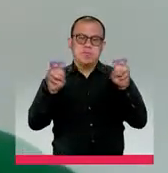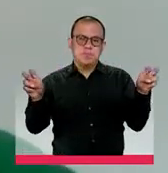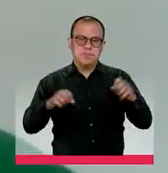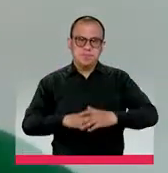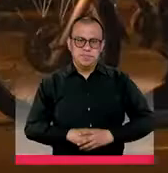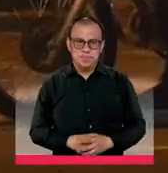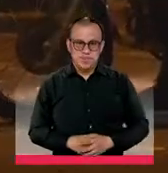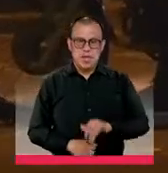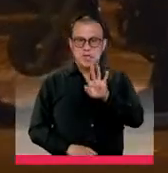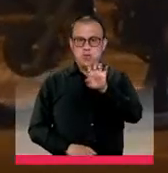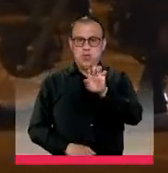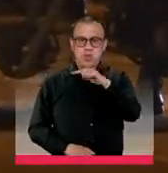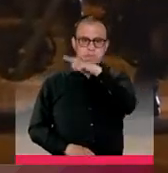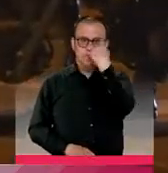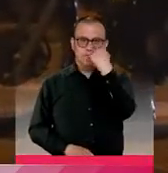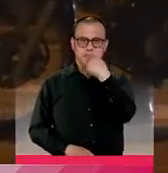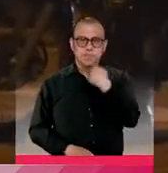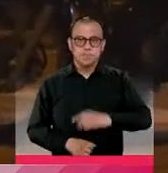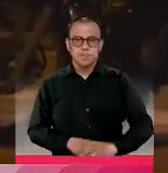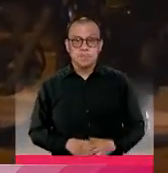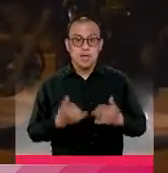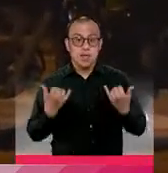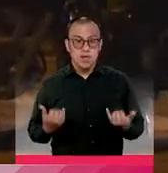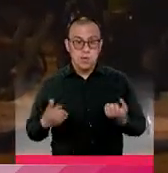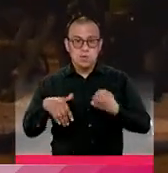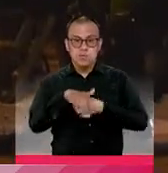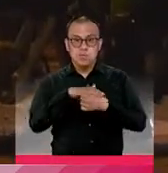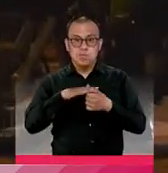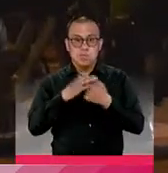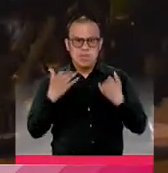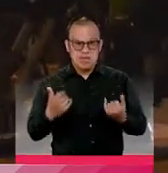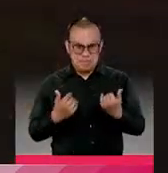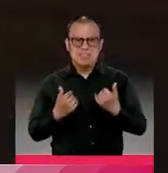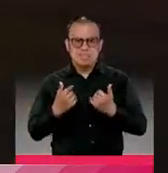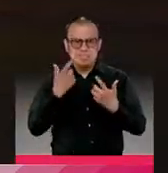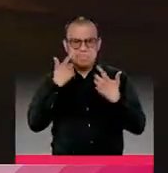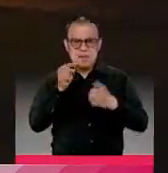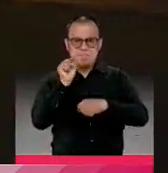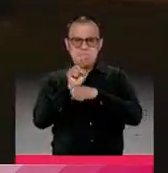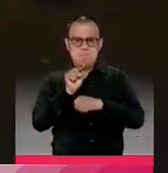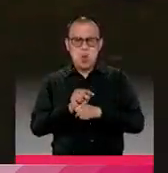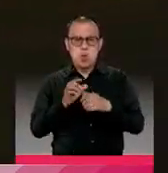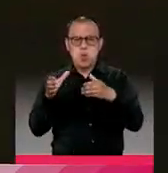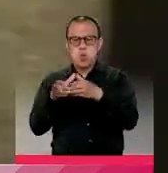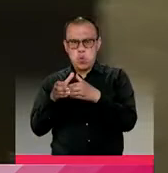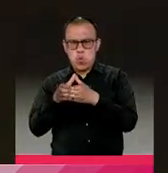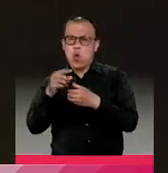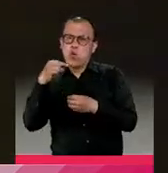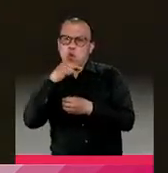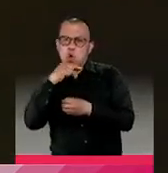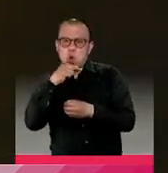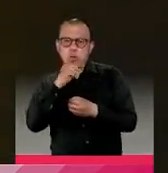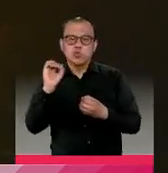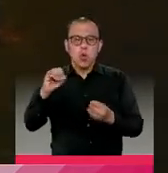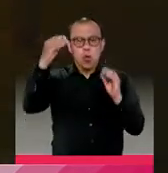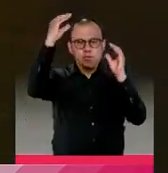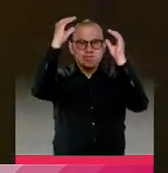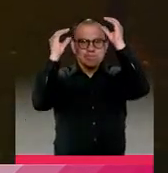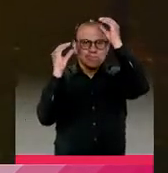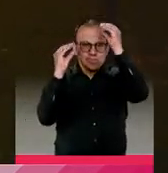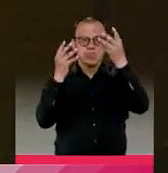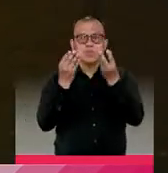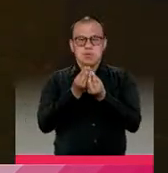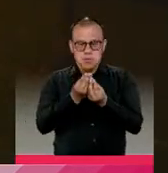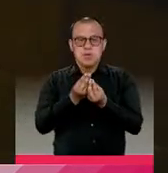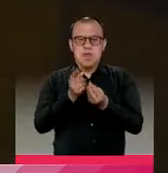9 de septiembre. El senador Feliciano Valencia aseguró que con calificativos como comunistas o castrochavistas se está atacando a